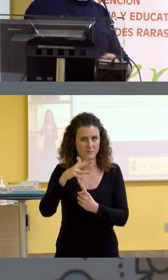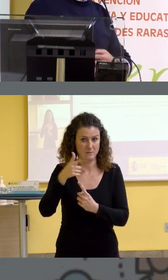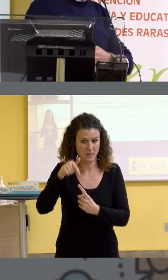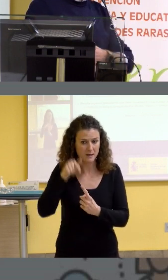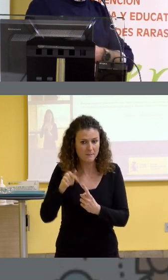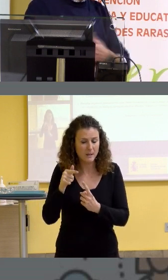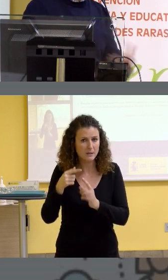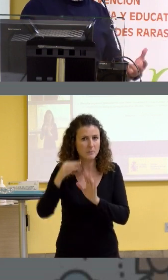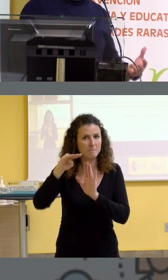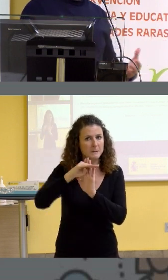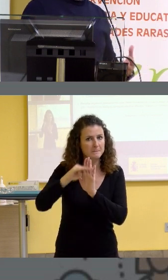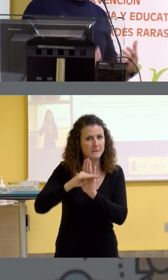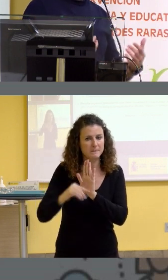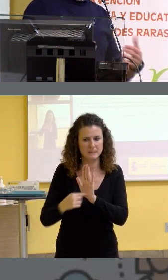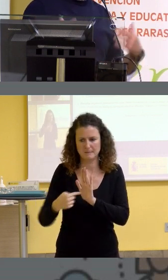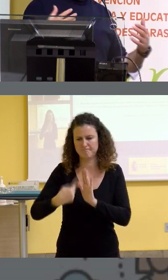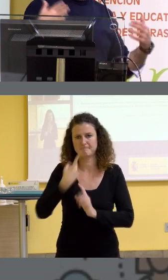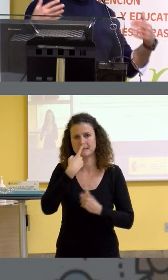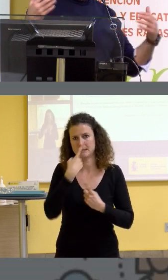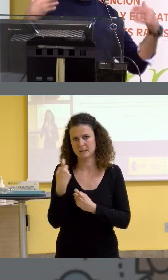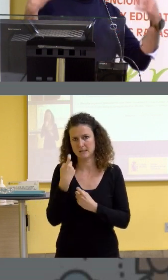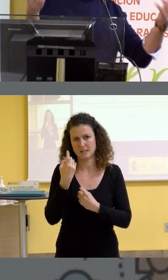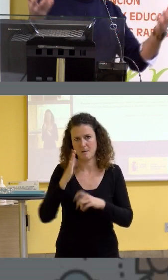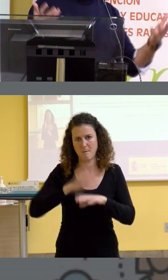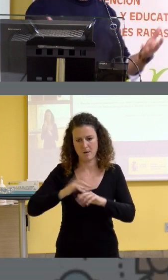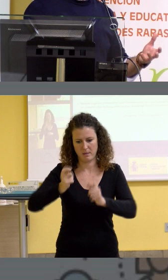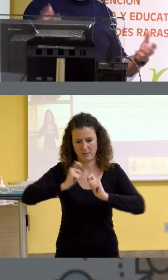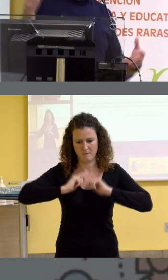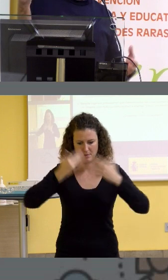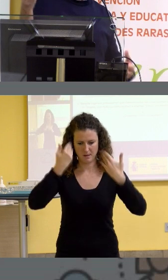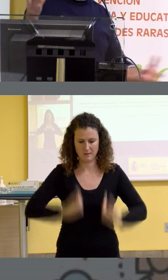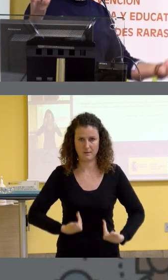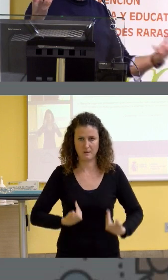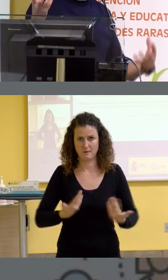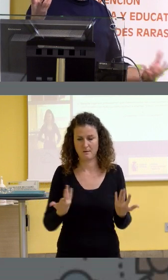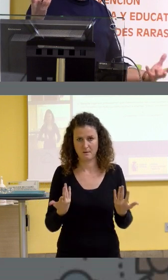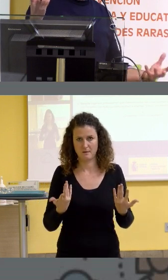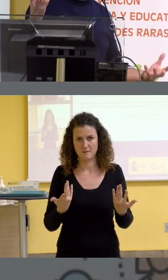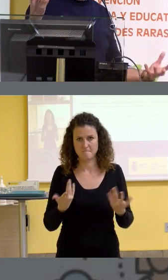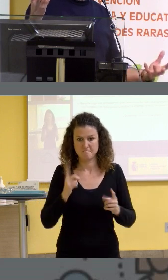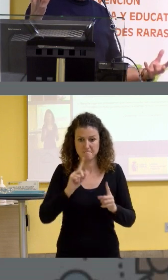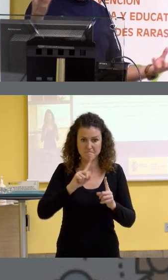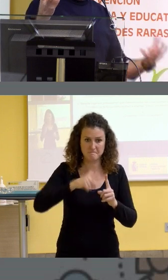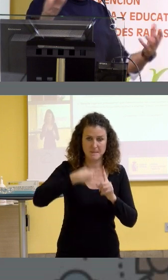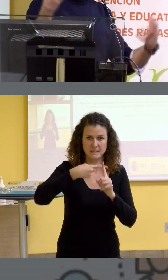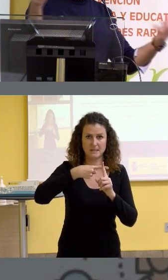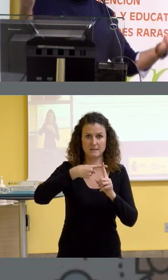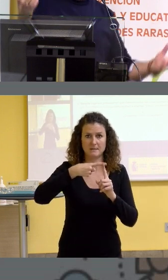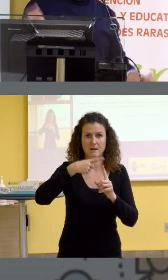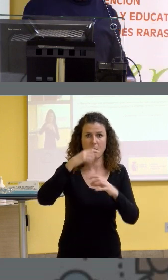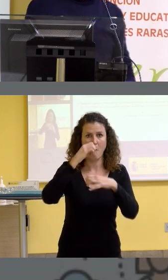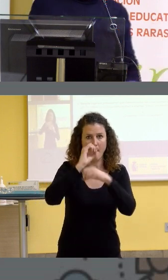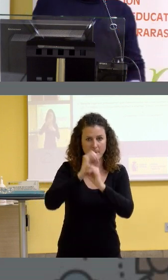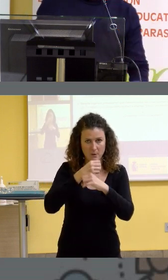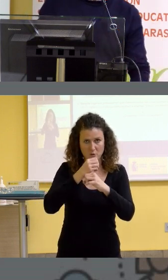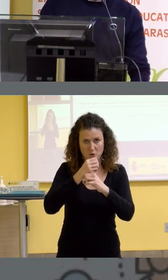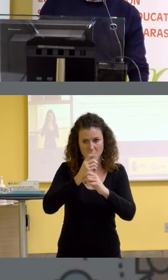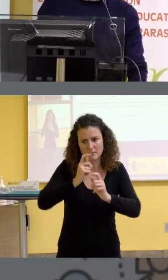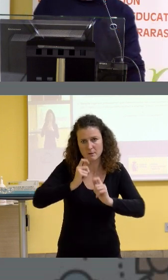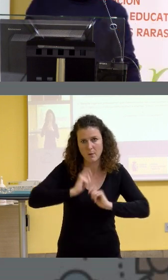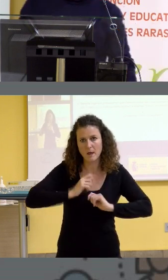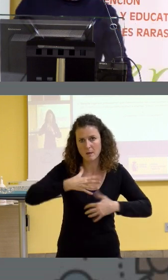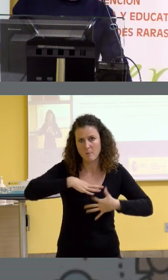variable profundamente necesaria para que terminemos siendo lo que somos. Eso junto a una biología que lo permita. ¿De